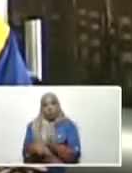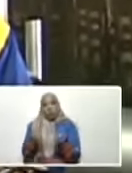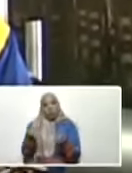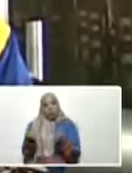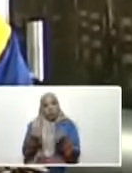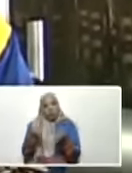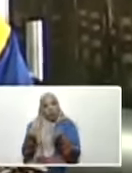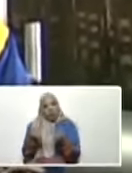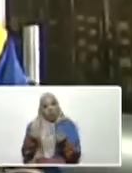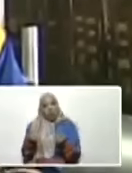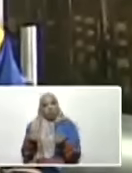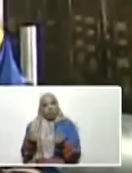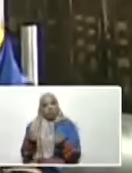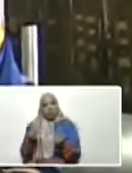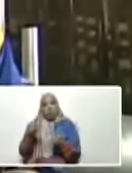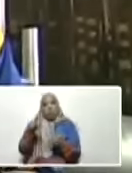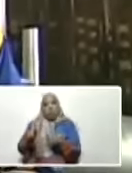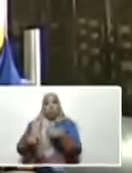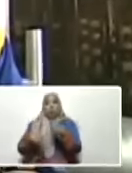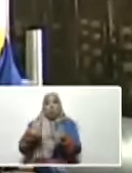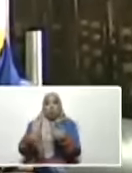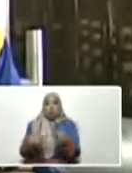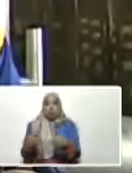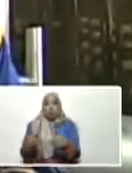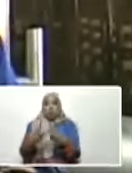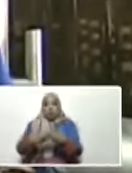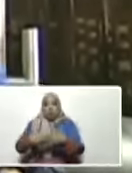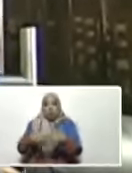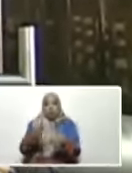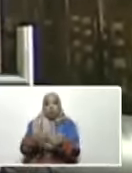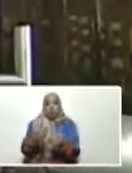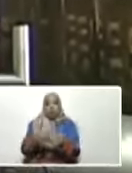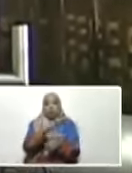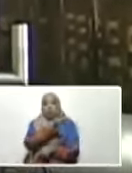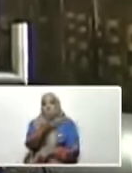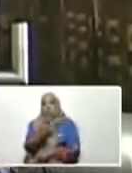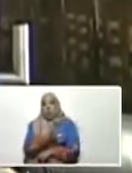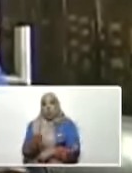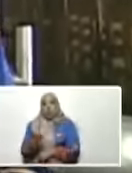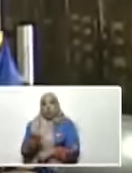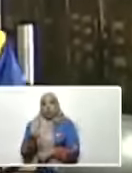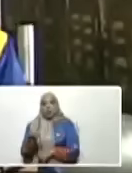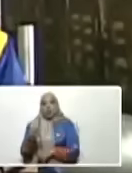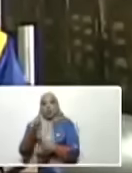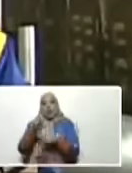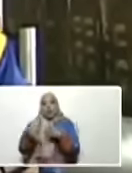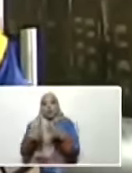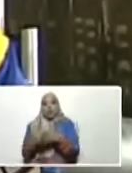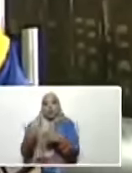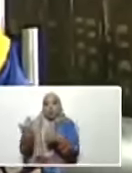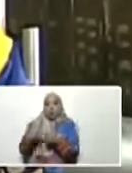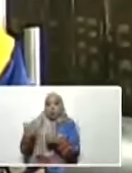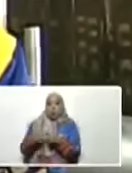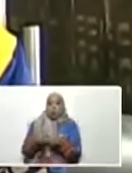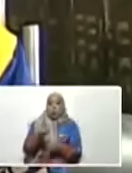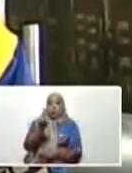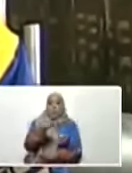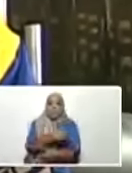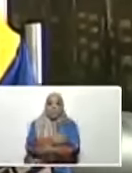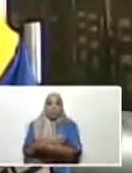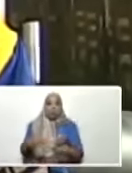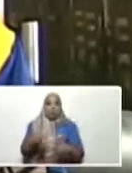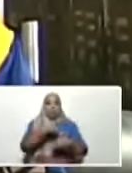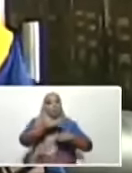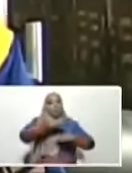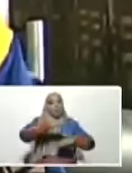prosperidad, que volveremos a producir aquí en el Zulia y en todas estas cuencas, por lo menos 1 millón de